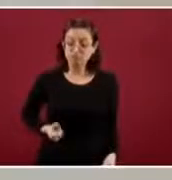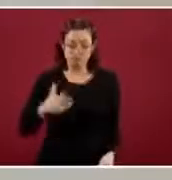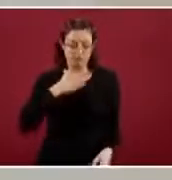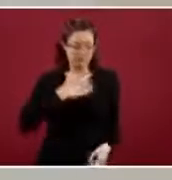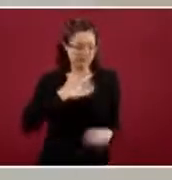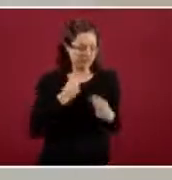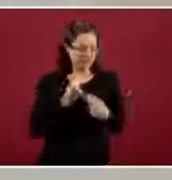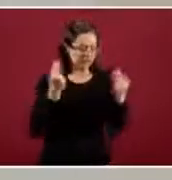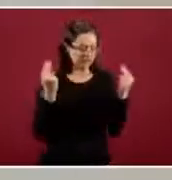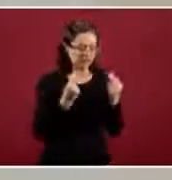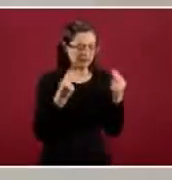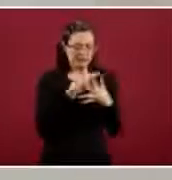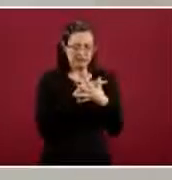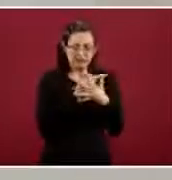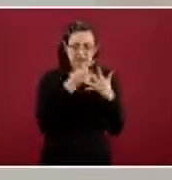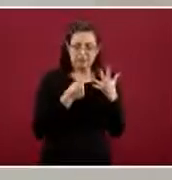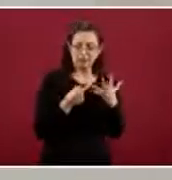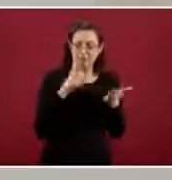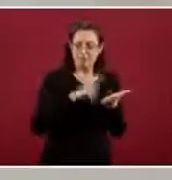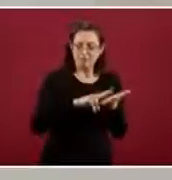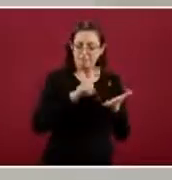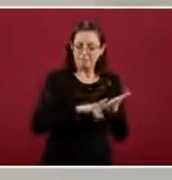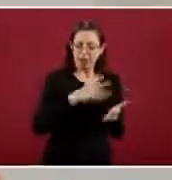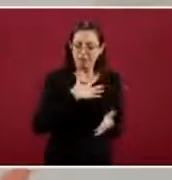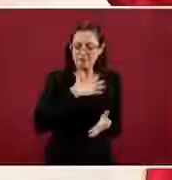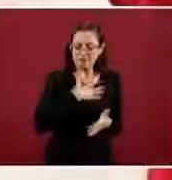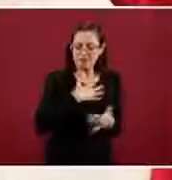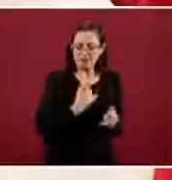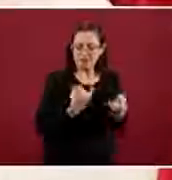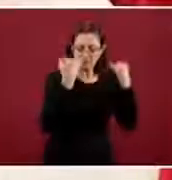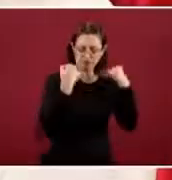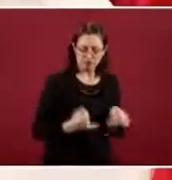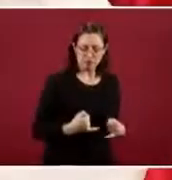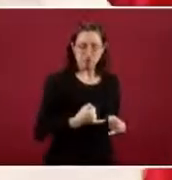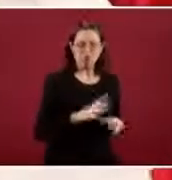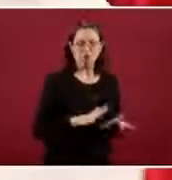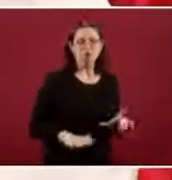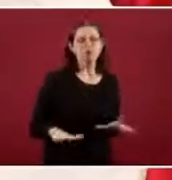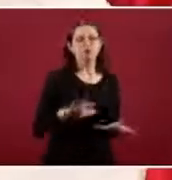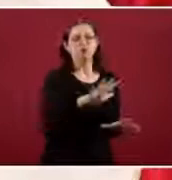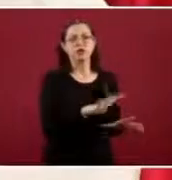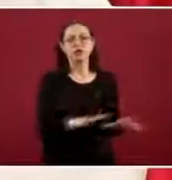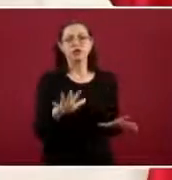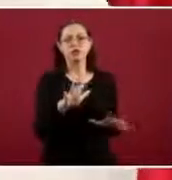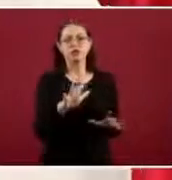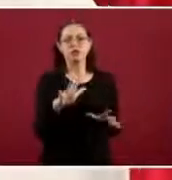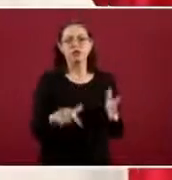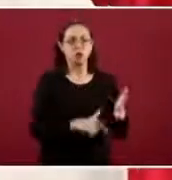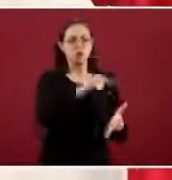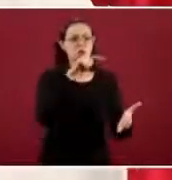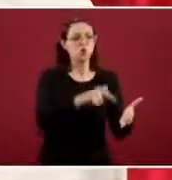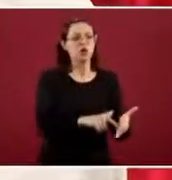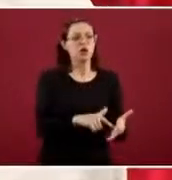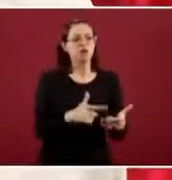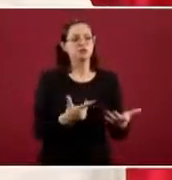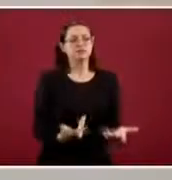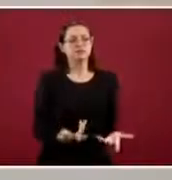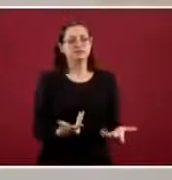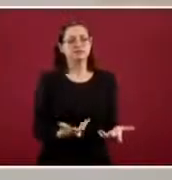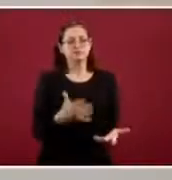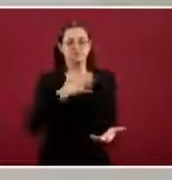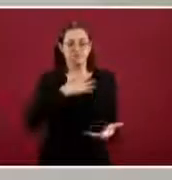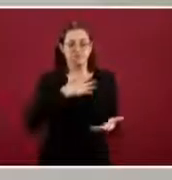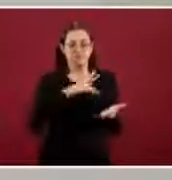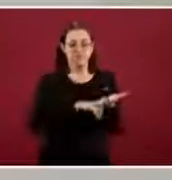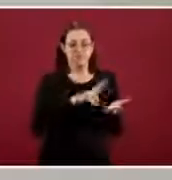necesidades que hemos considerado valiosas en lo individual, en lo social y dependiendo de qué lugar ocupamos en la sociedad. Pero